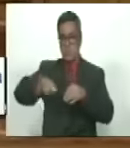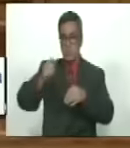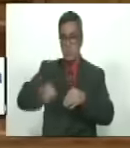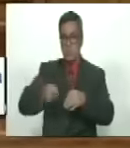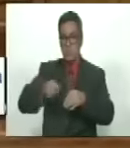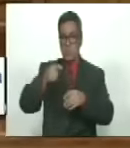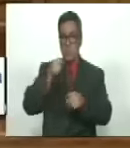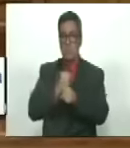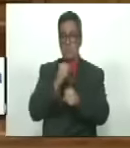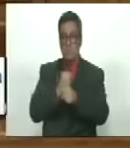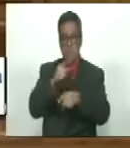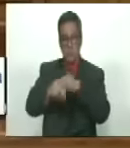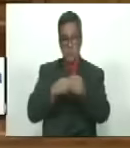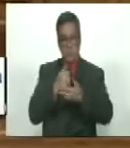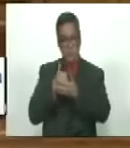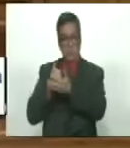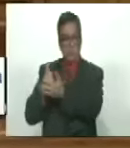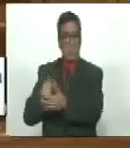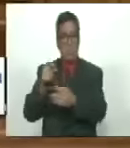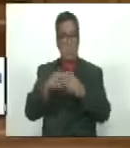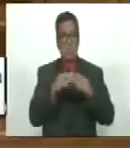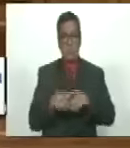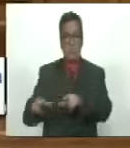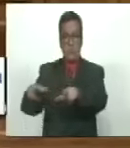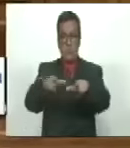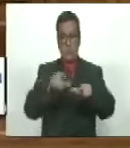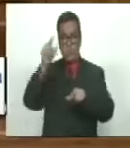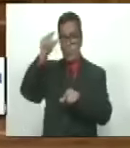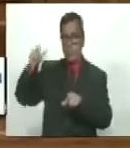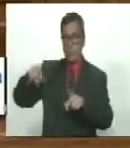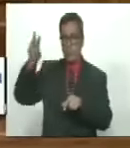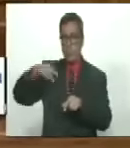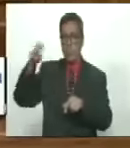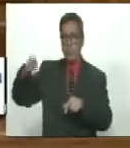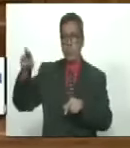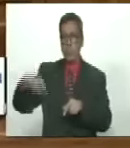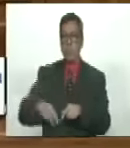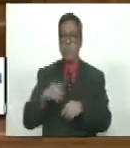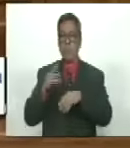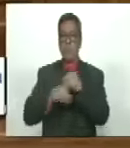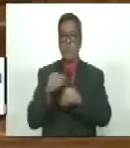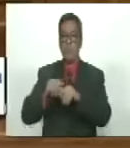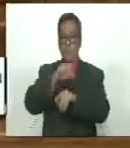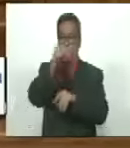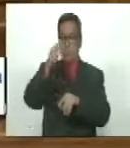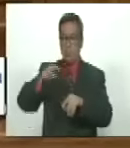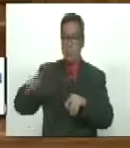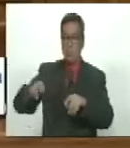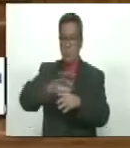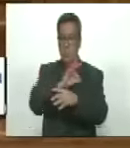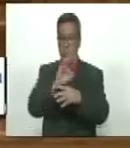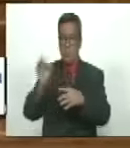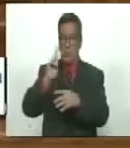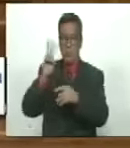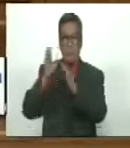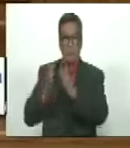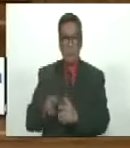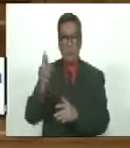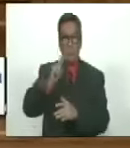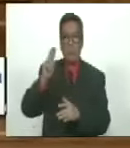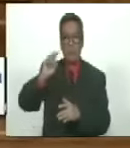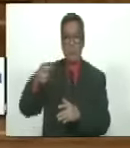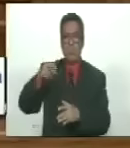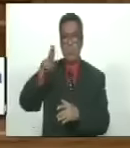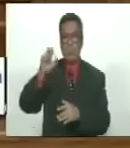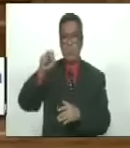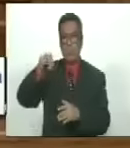encuentren operando o colaboren con la operación en el territorio de la Guayana Esequiba o las aguas pendientes por delimitar entre Venezuela y la República Cooperativa